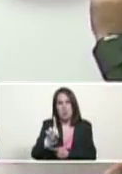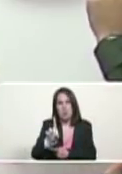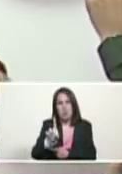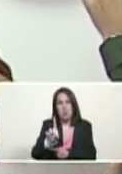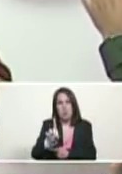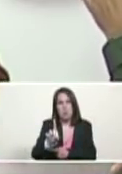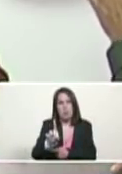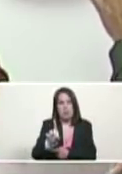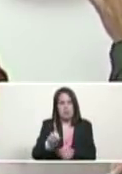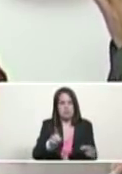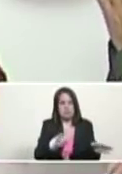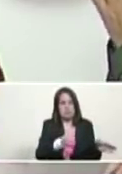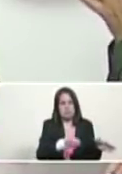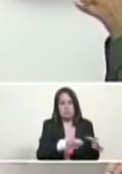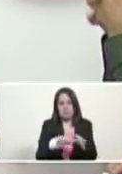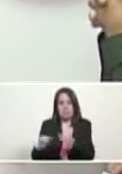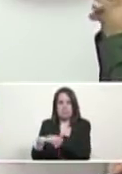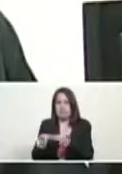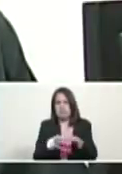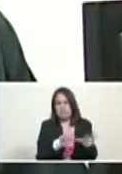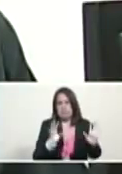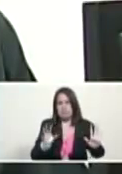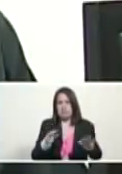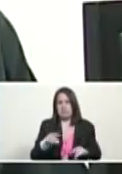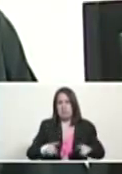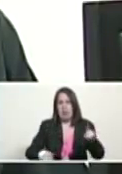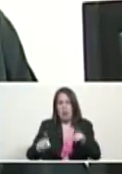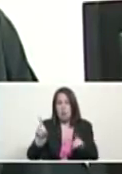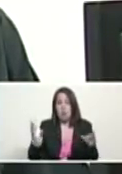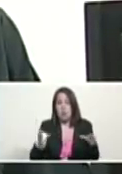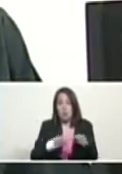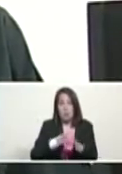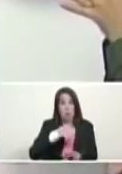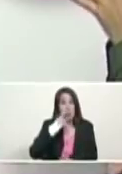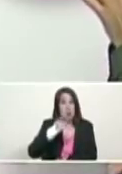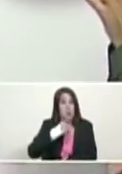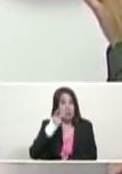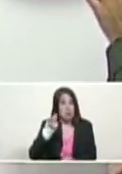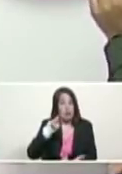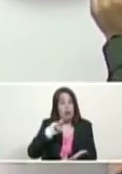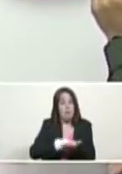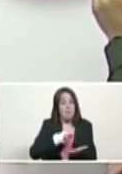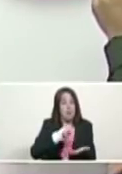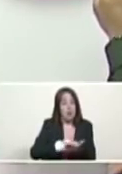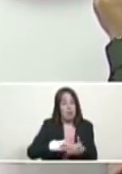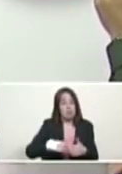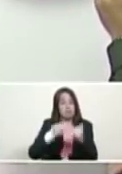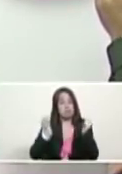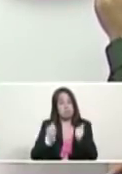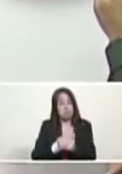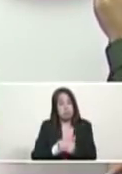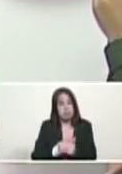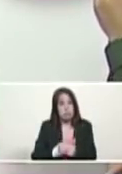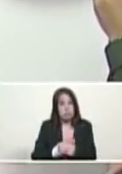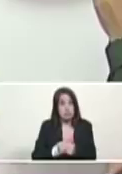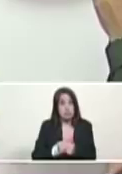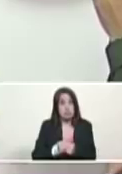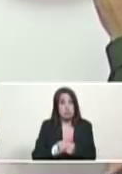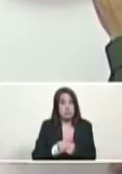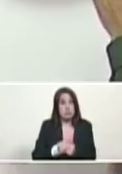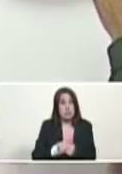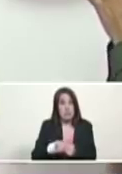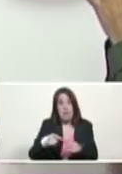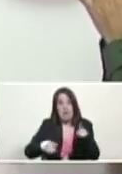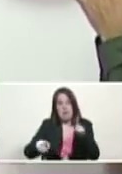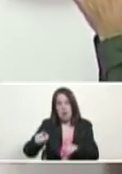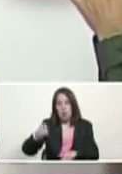algunos incidentes de algunos partidos políticos que han pagado para alguna violencia en algún